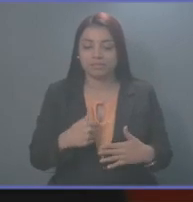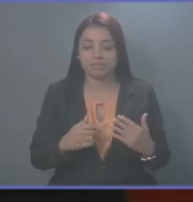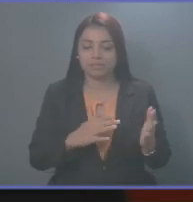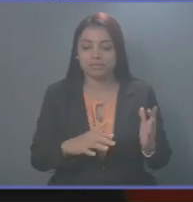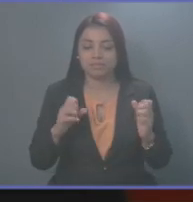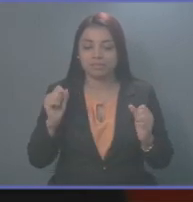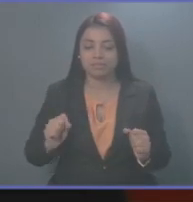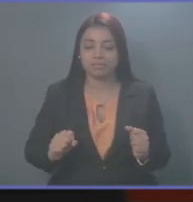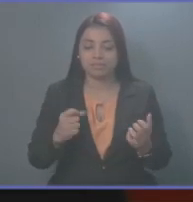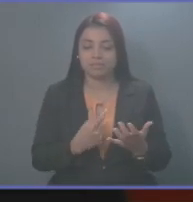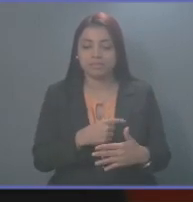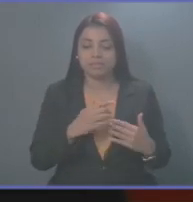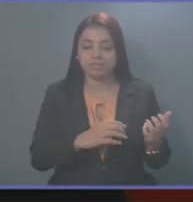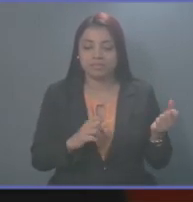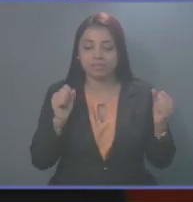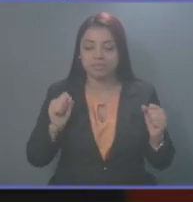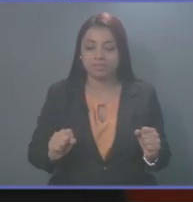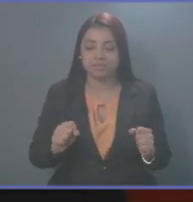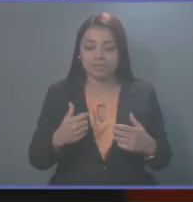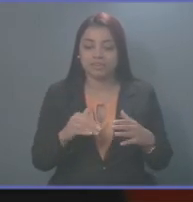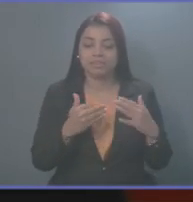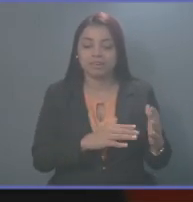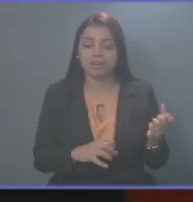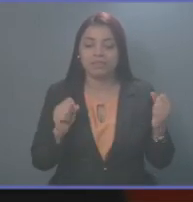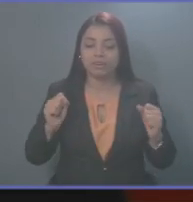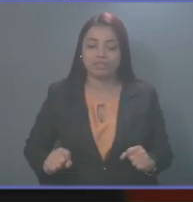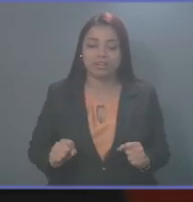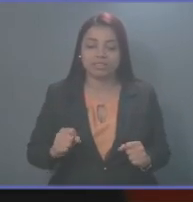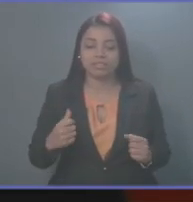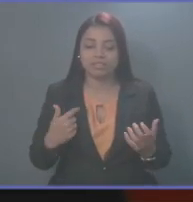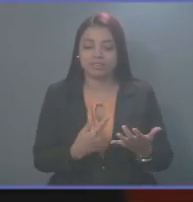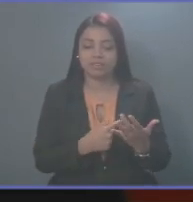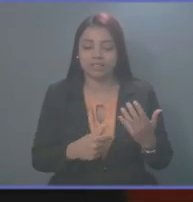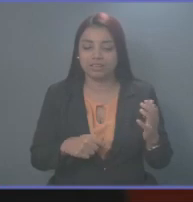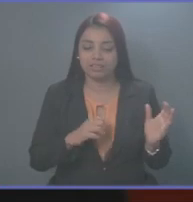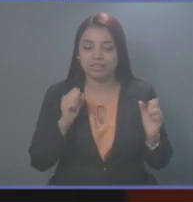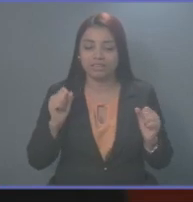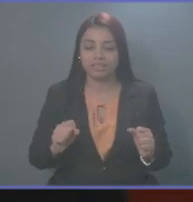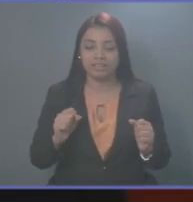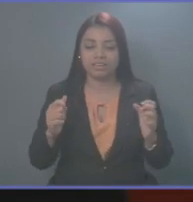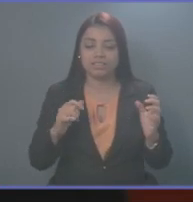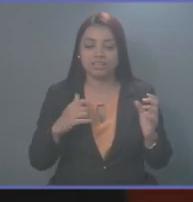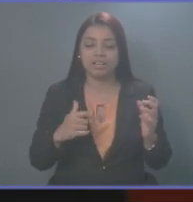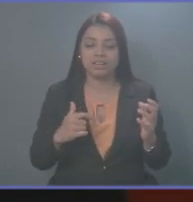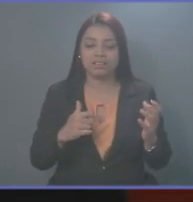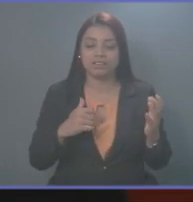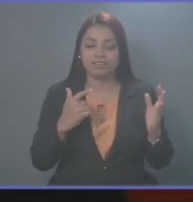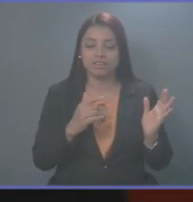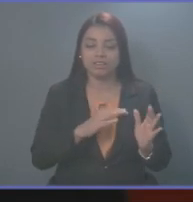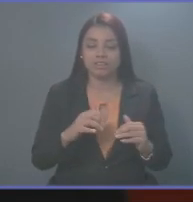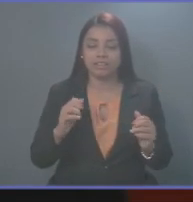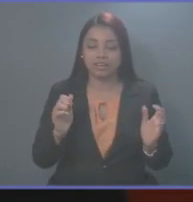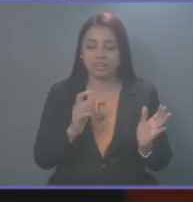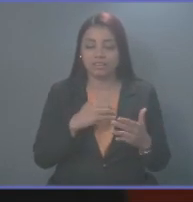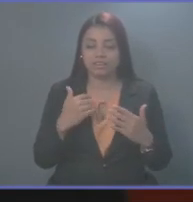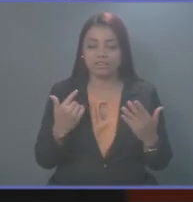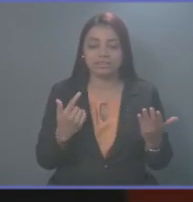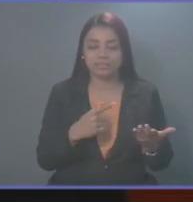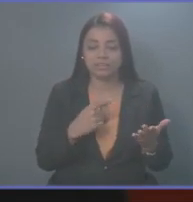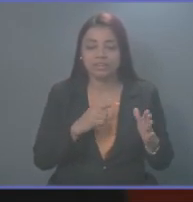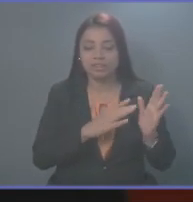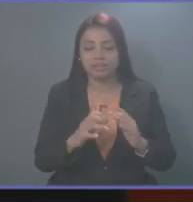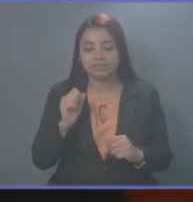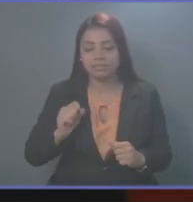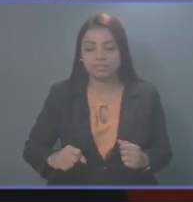en el preámbulo de la Constitución se expresa que los constituyentes representantes del pueblo salvadoreño pusieron su confianza en Dios para establecer